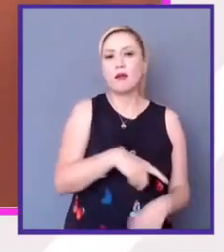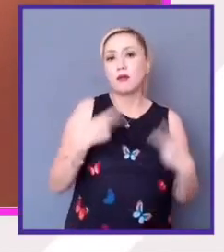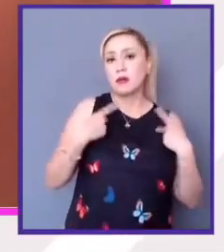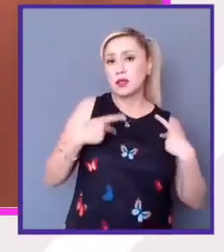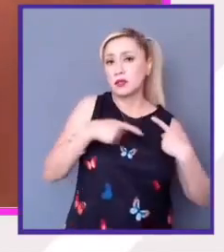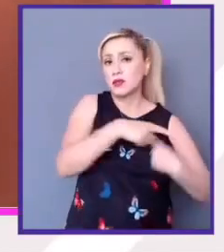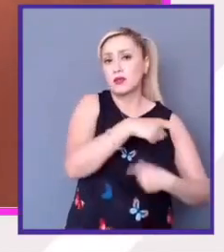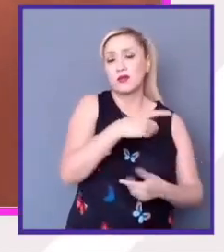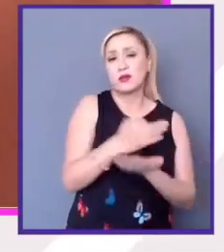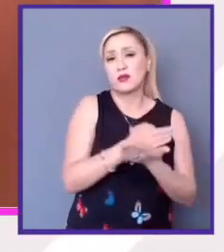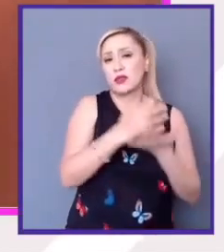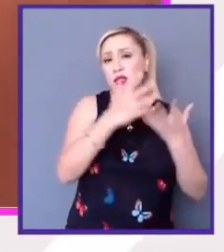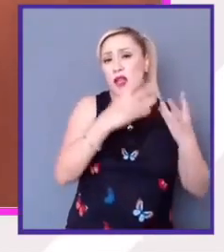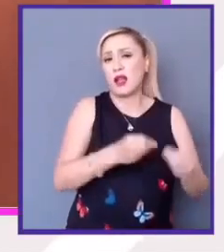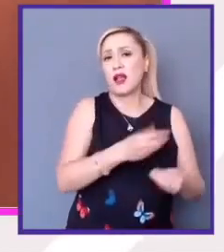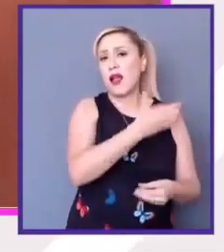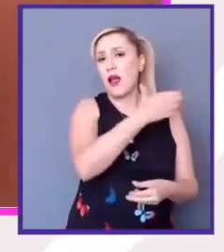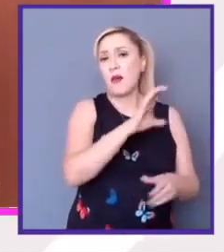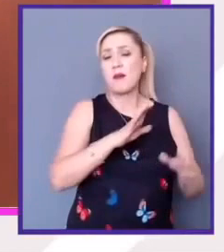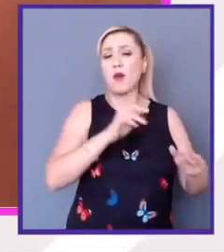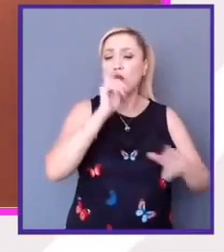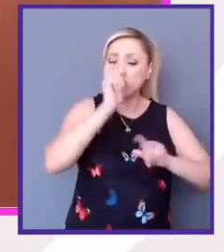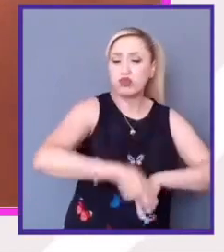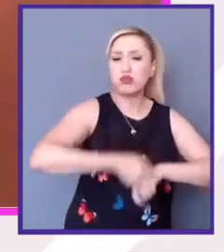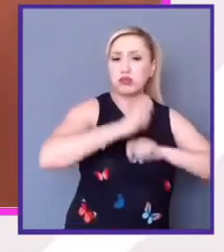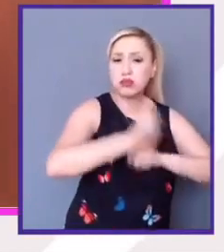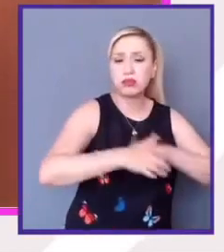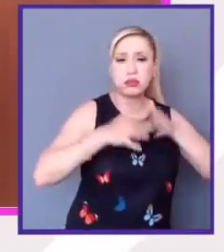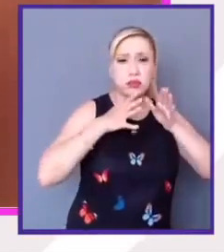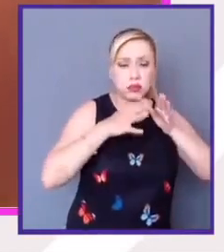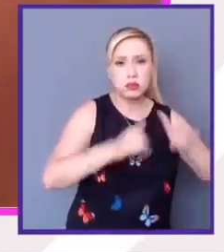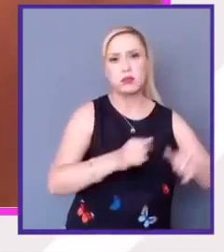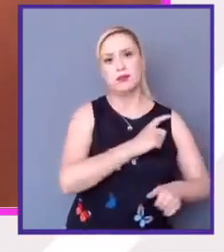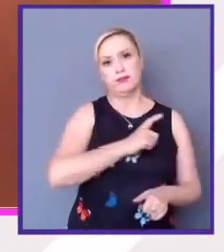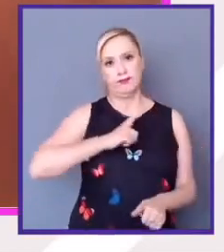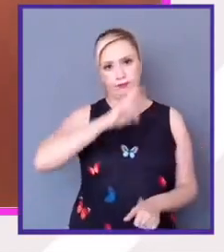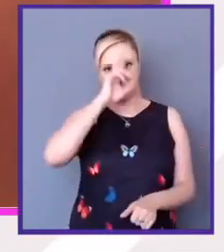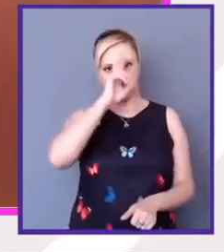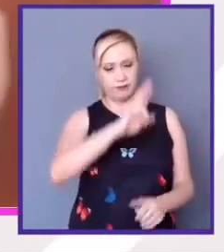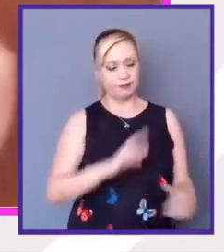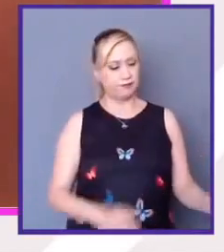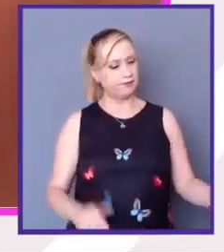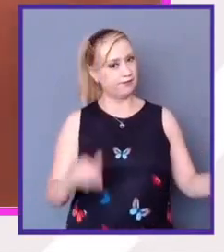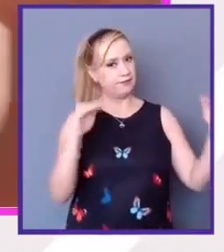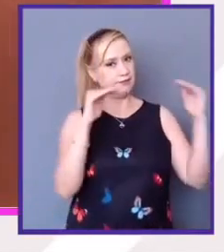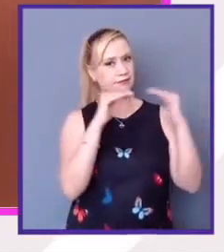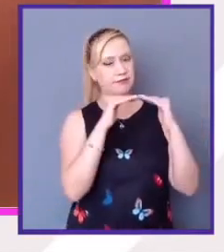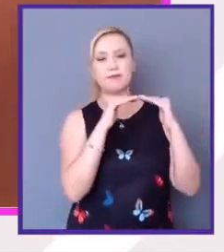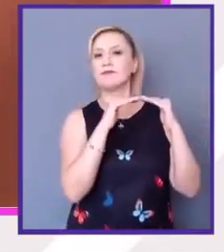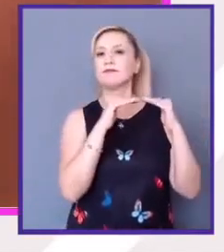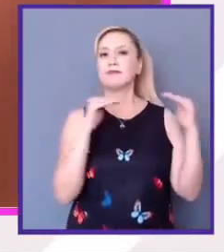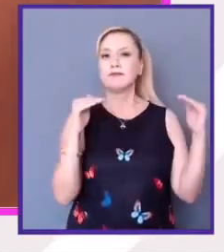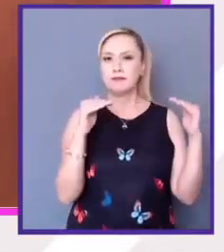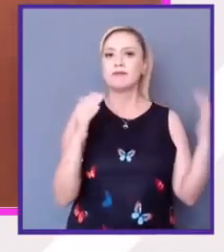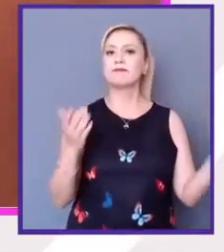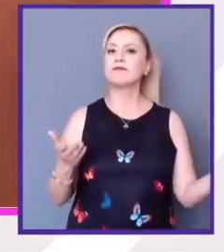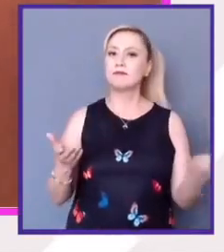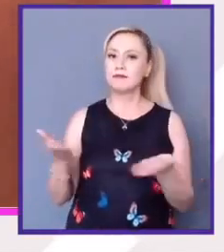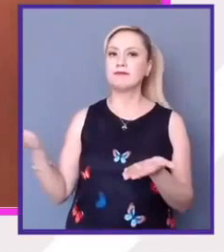racializadas y que es importante también tomar medidas para igual equilibrar, digamos, la cancha de juego,